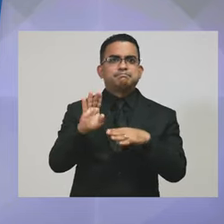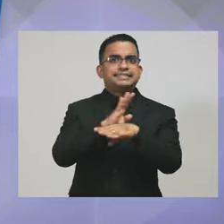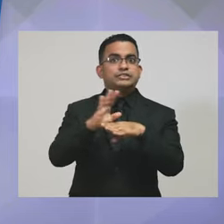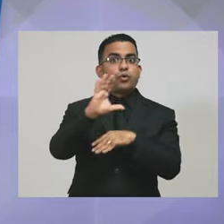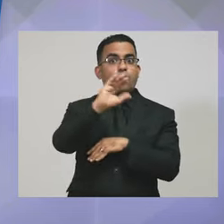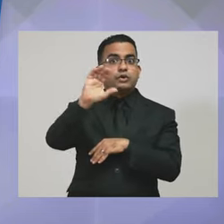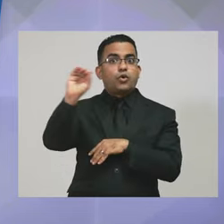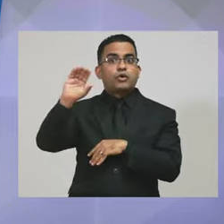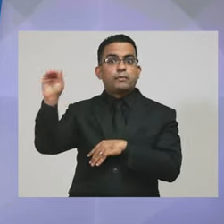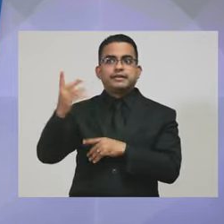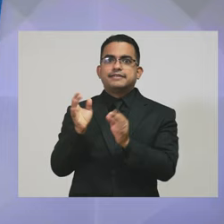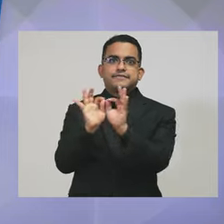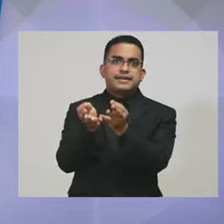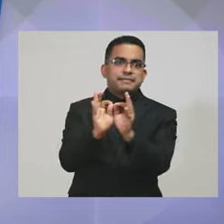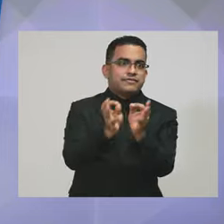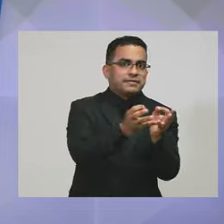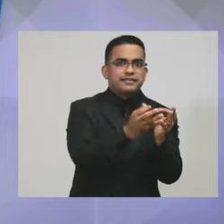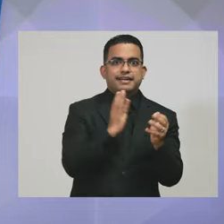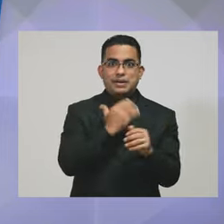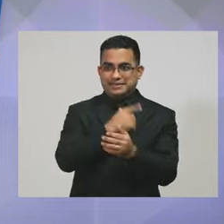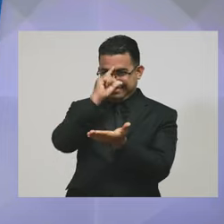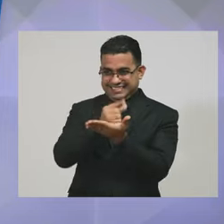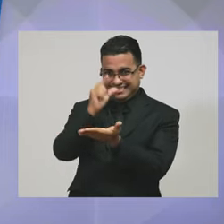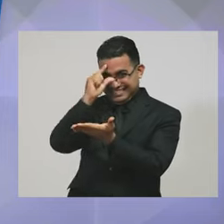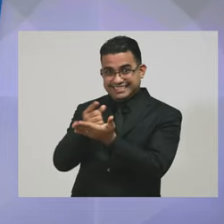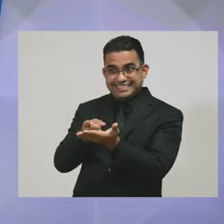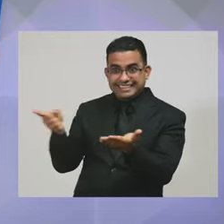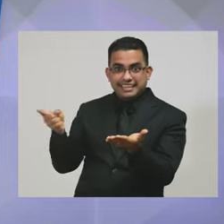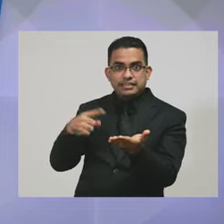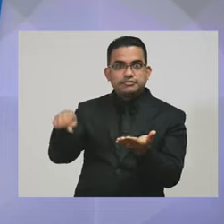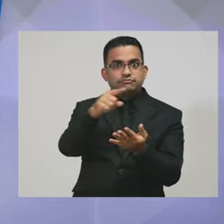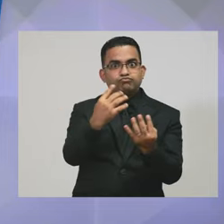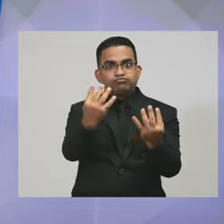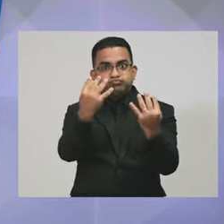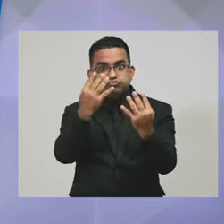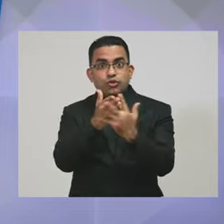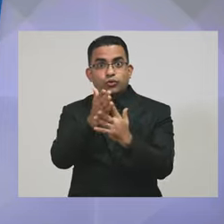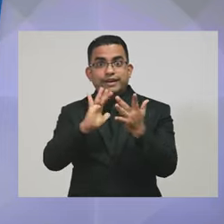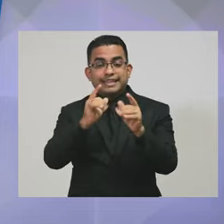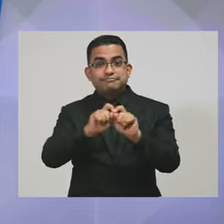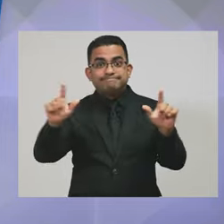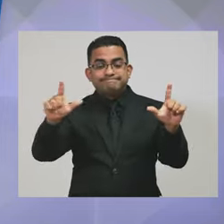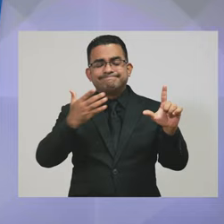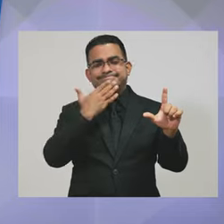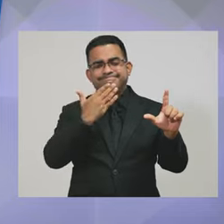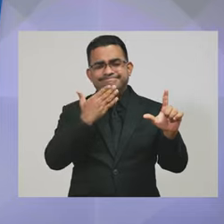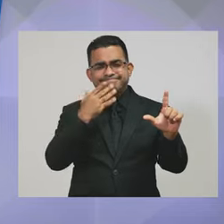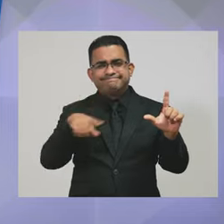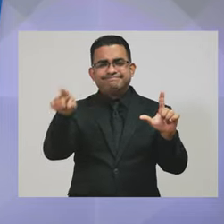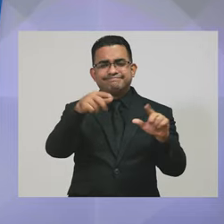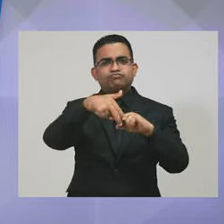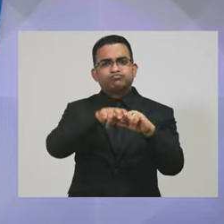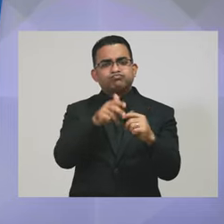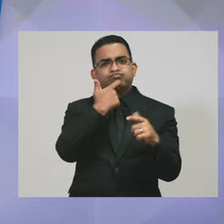representantes del empresariado dominicano los familiares y amigos de nuestros graduados que nos acompañan a través de nuestras plataformas